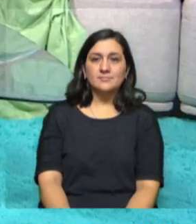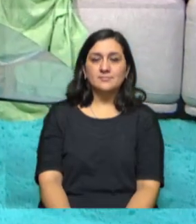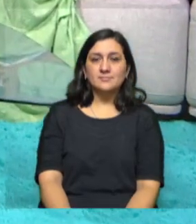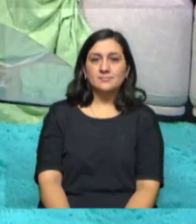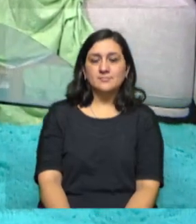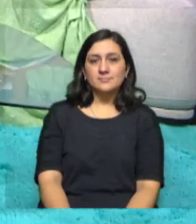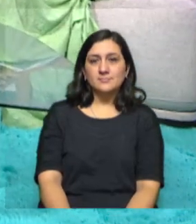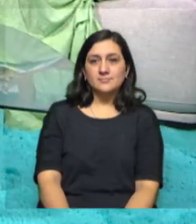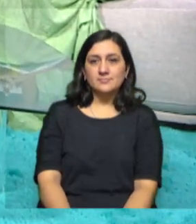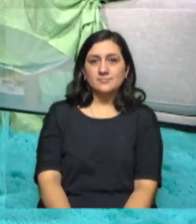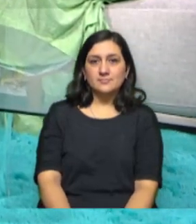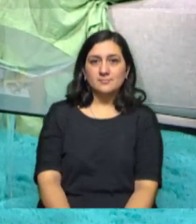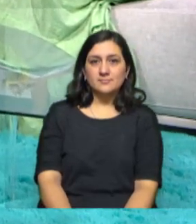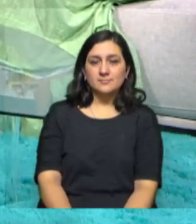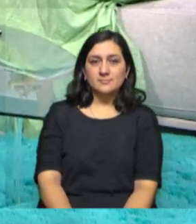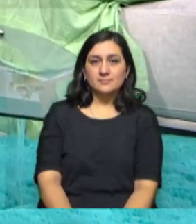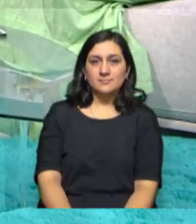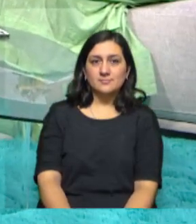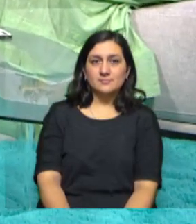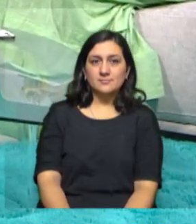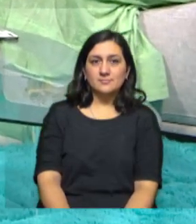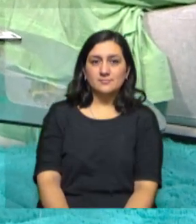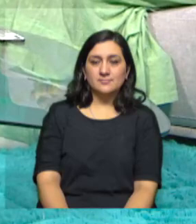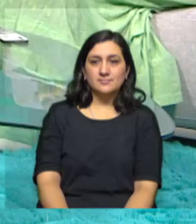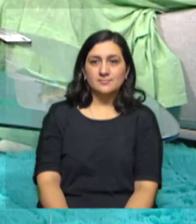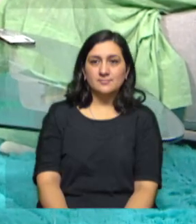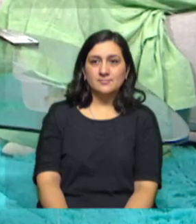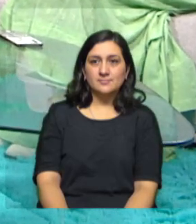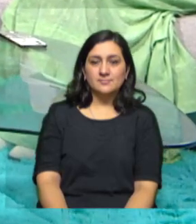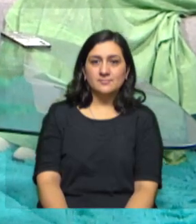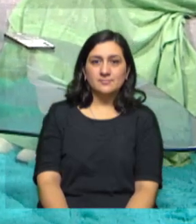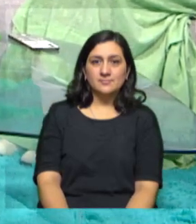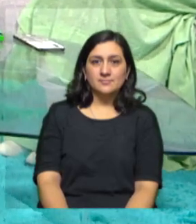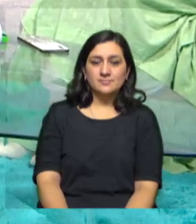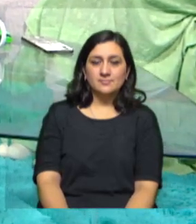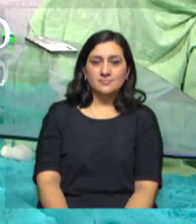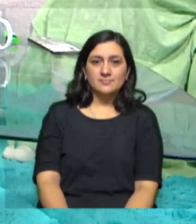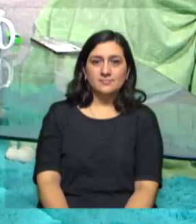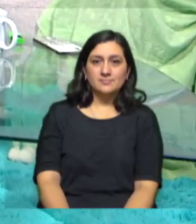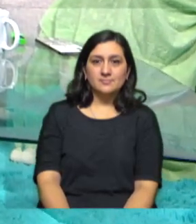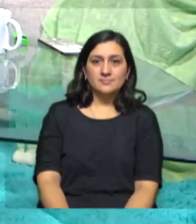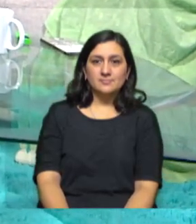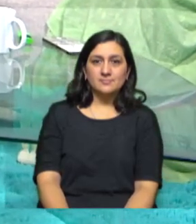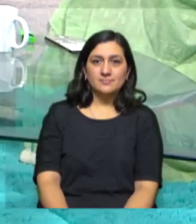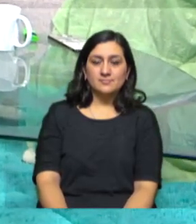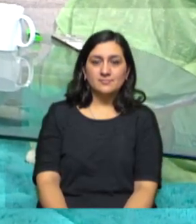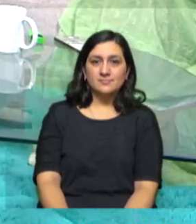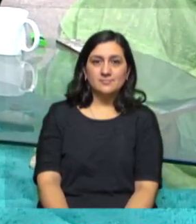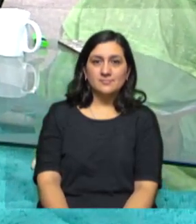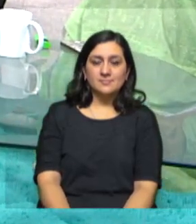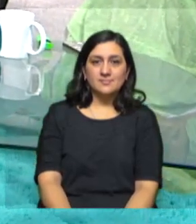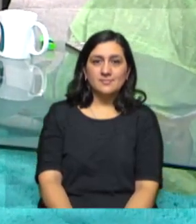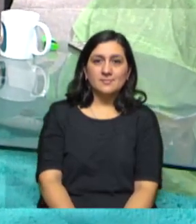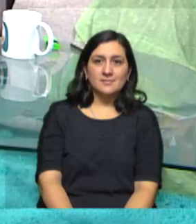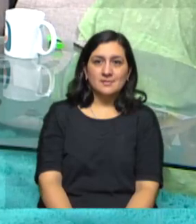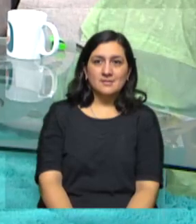que el golpe o que la puteada llene de flores marchitas la